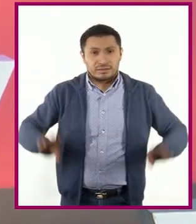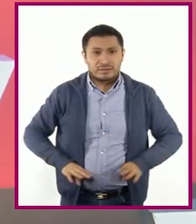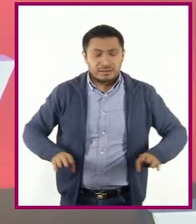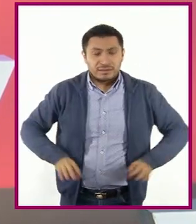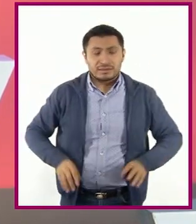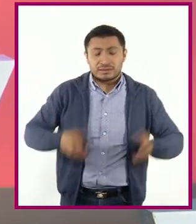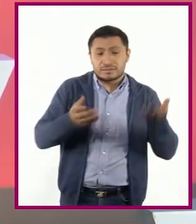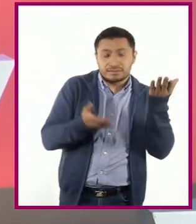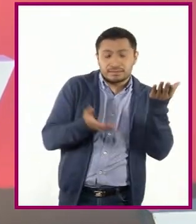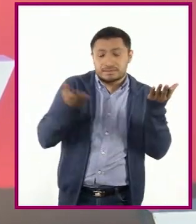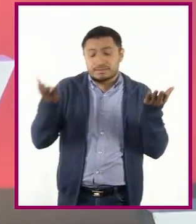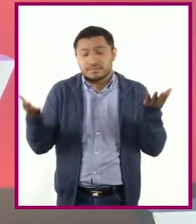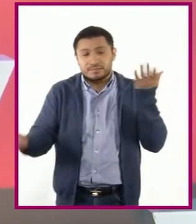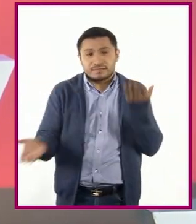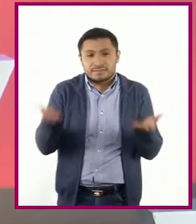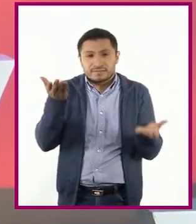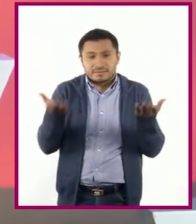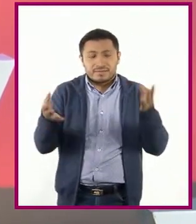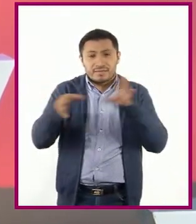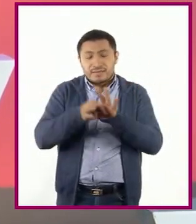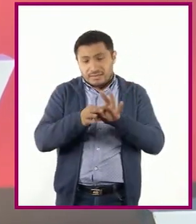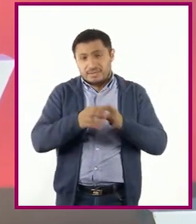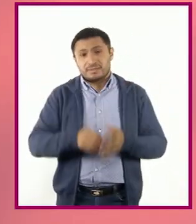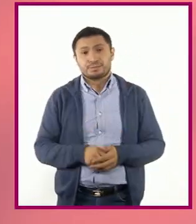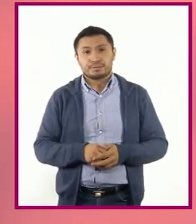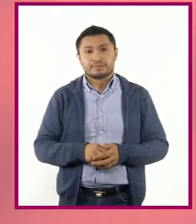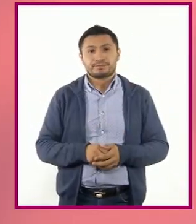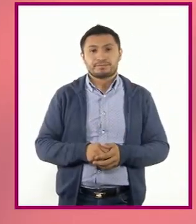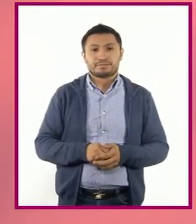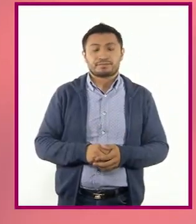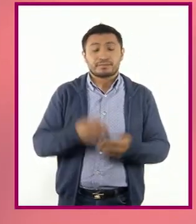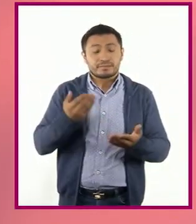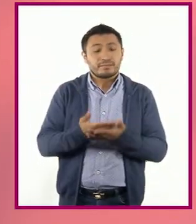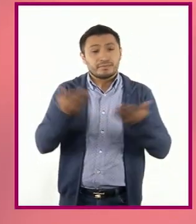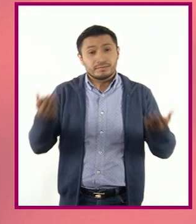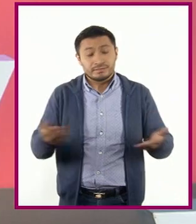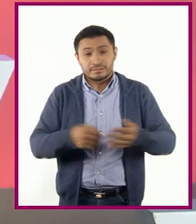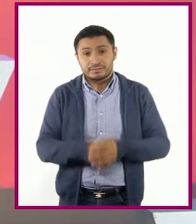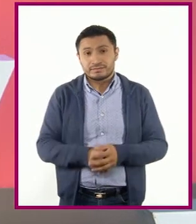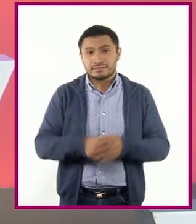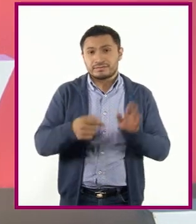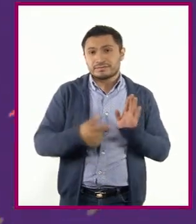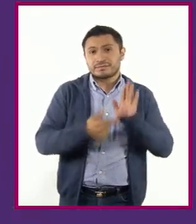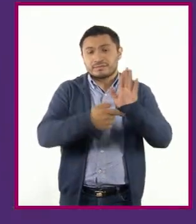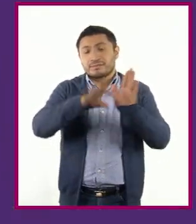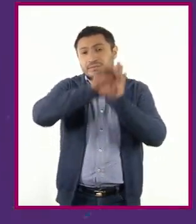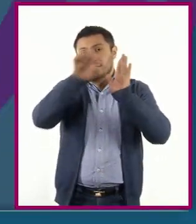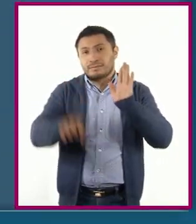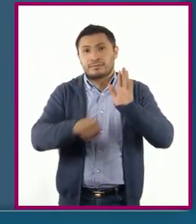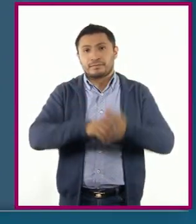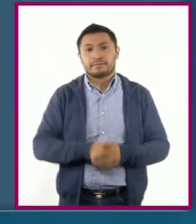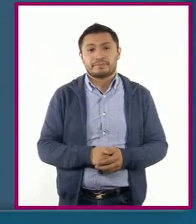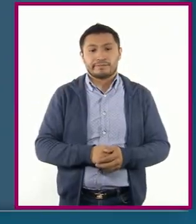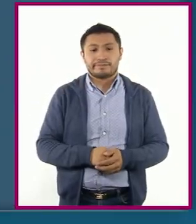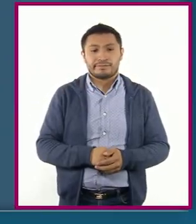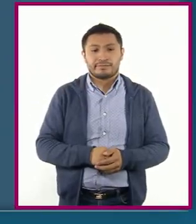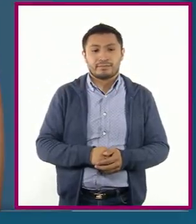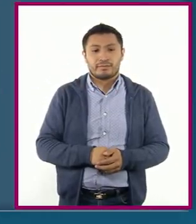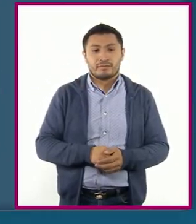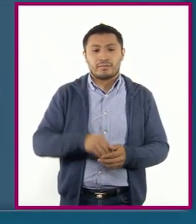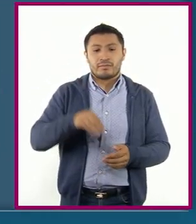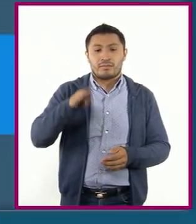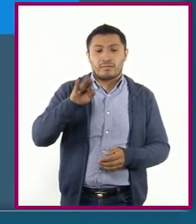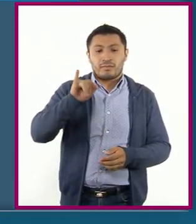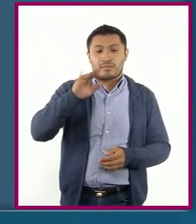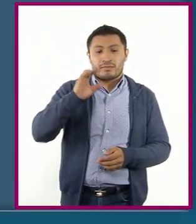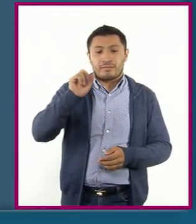si mencionamos un ejemplo de esto para que quede muy claro? La punta de un lápiz está constituida por miles